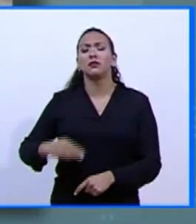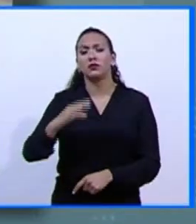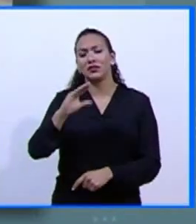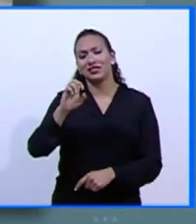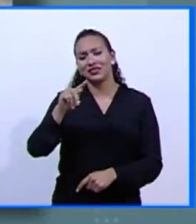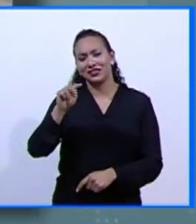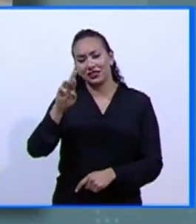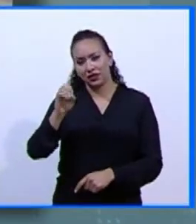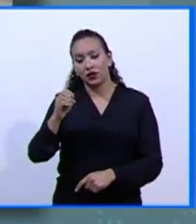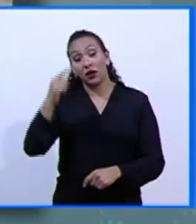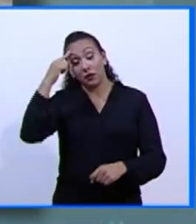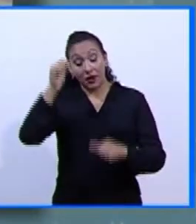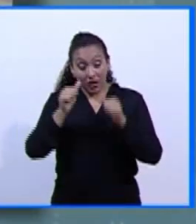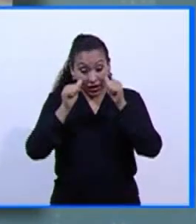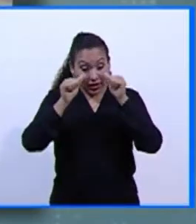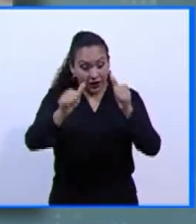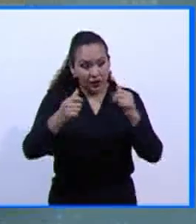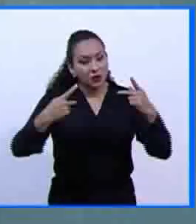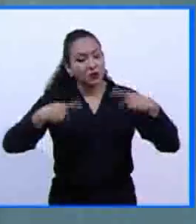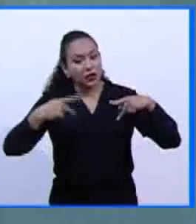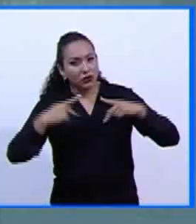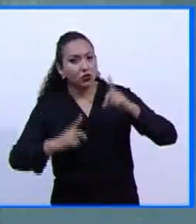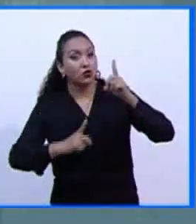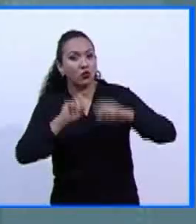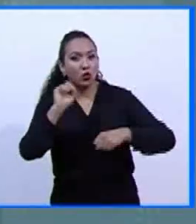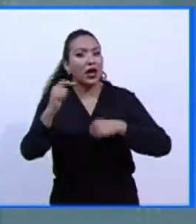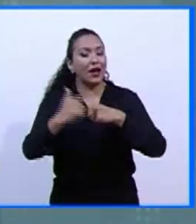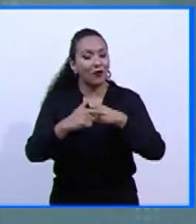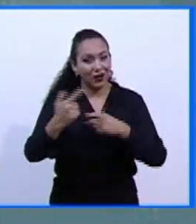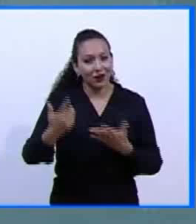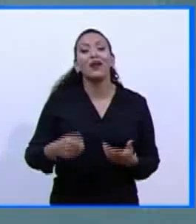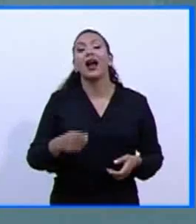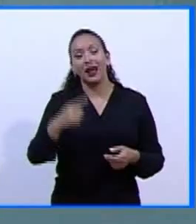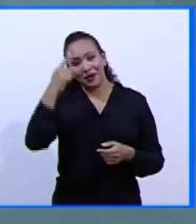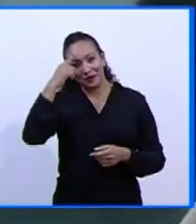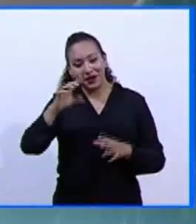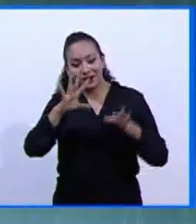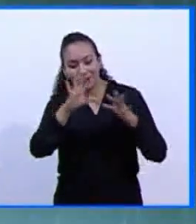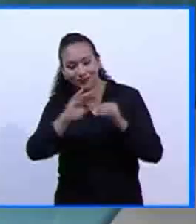mano las necesidades y dudas de la ciudadanía sobre la impartición de justicia.